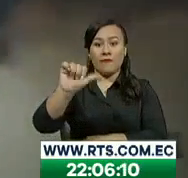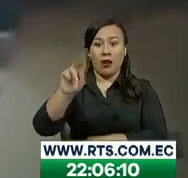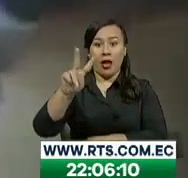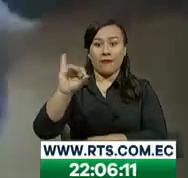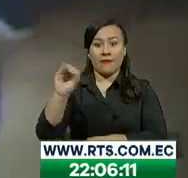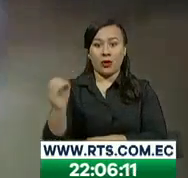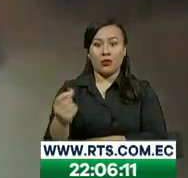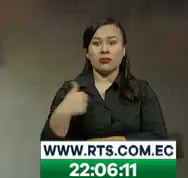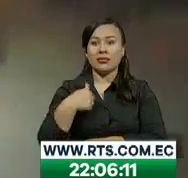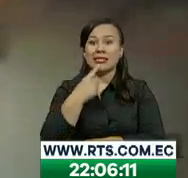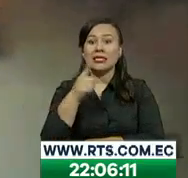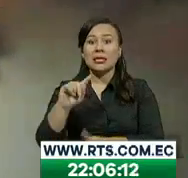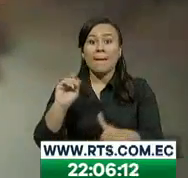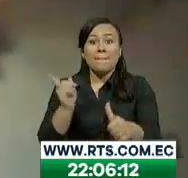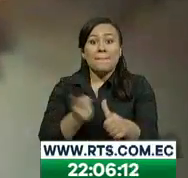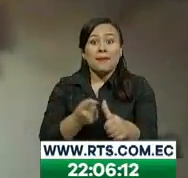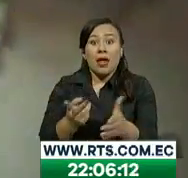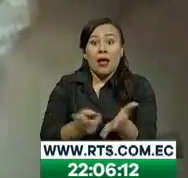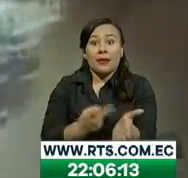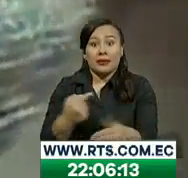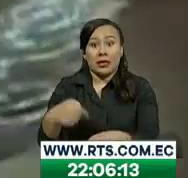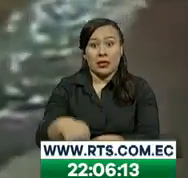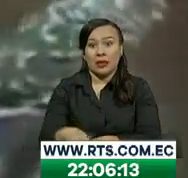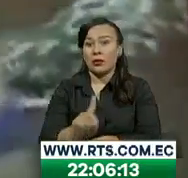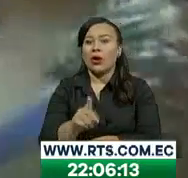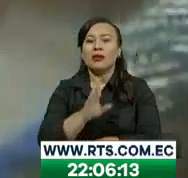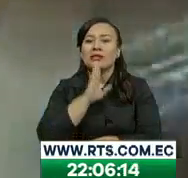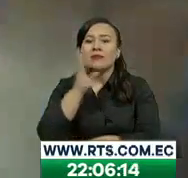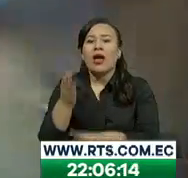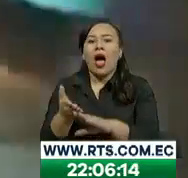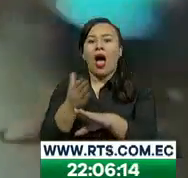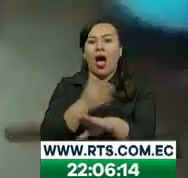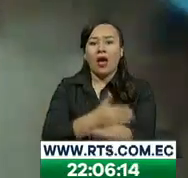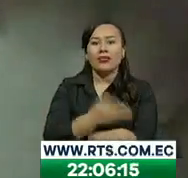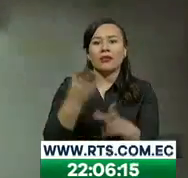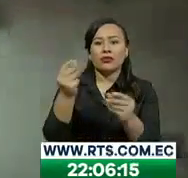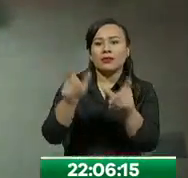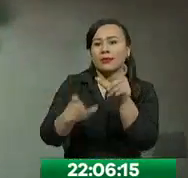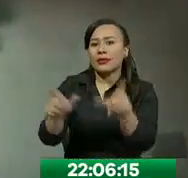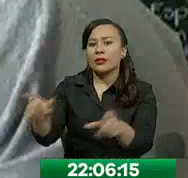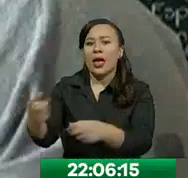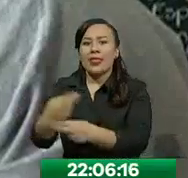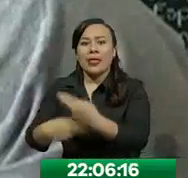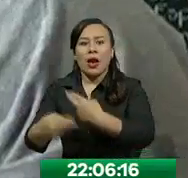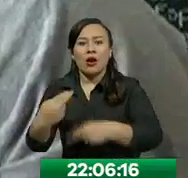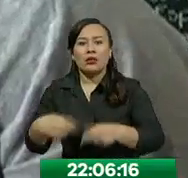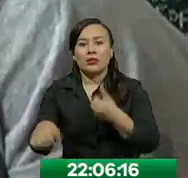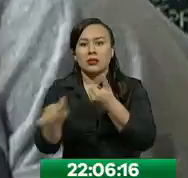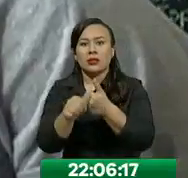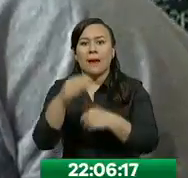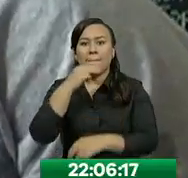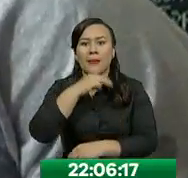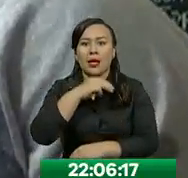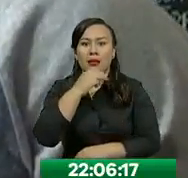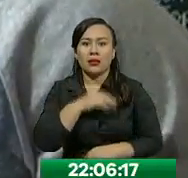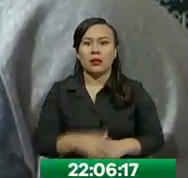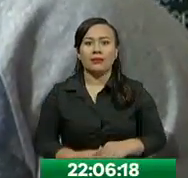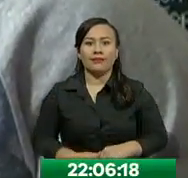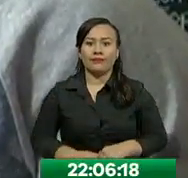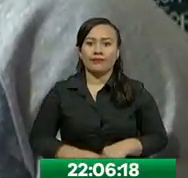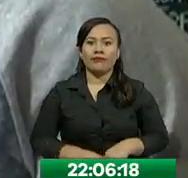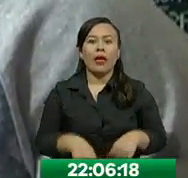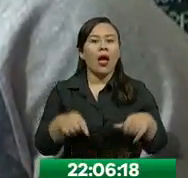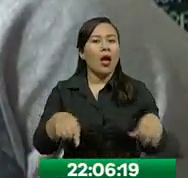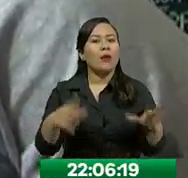la primera vez que delincuentes asaltan a clientes o locales de este sector comercial de Manta. En algunos locales de esta zona ha sucedido ya